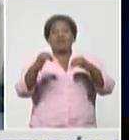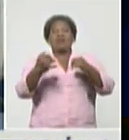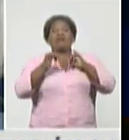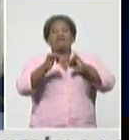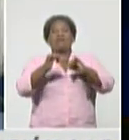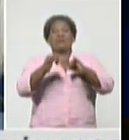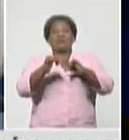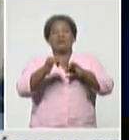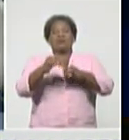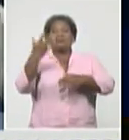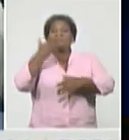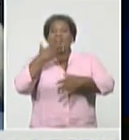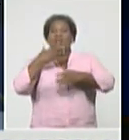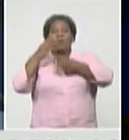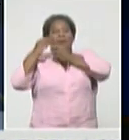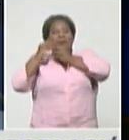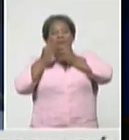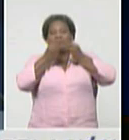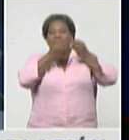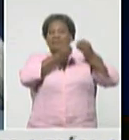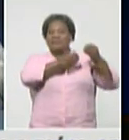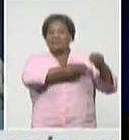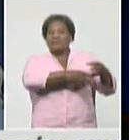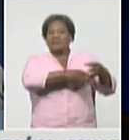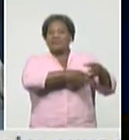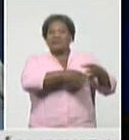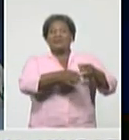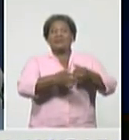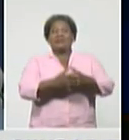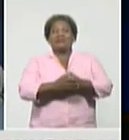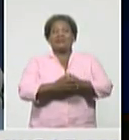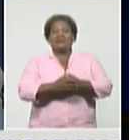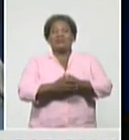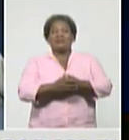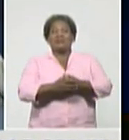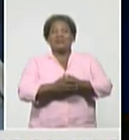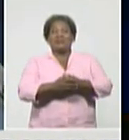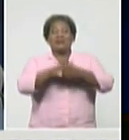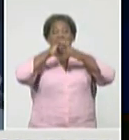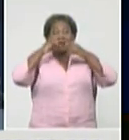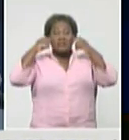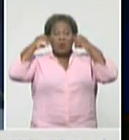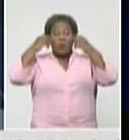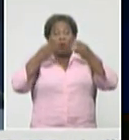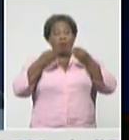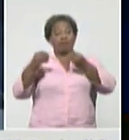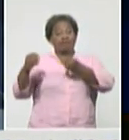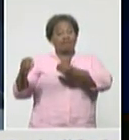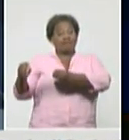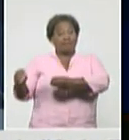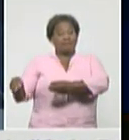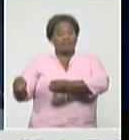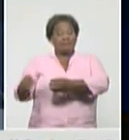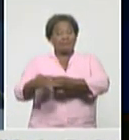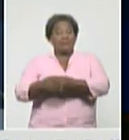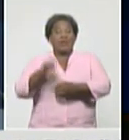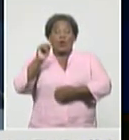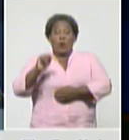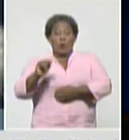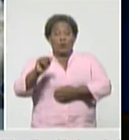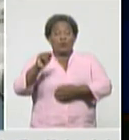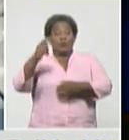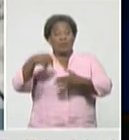permiso de ustedes y con el distanciamiento, me quito el nasobuco. Bueno, una jornada más en nuestro